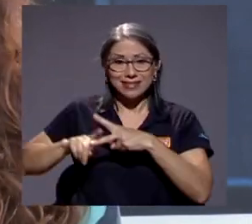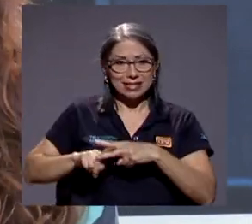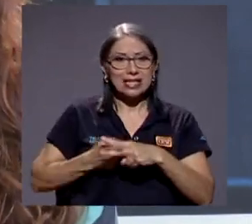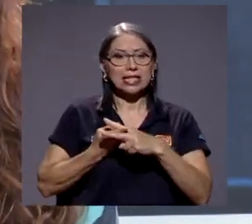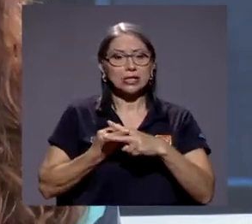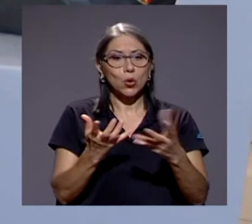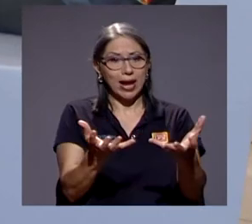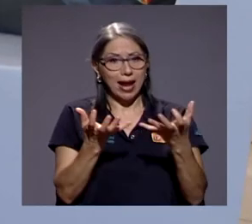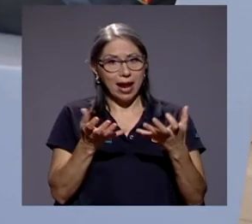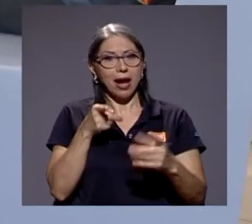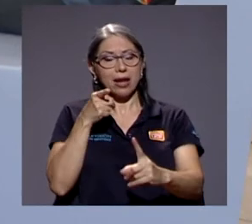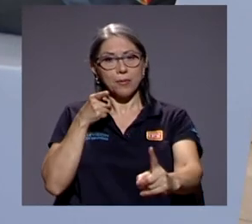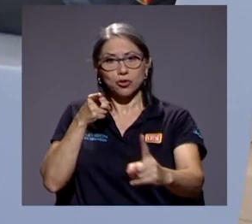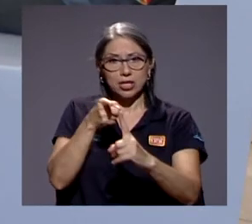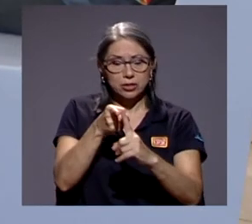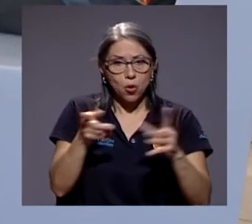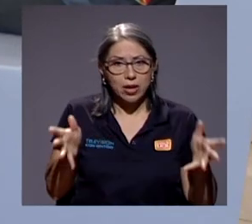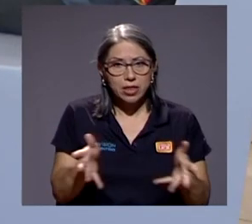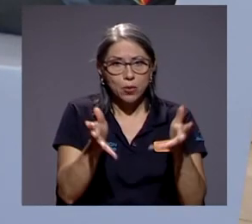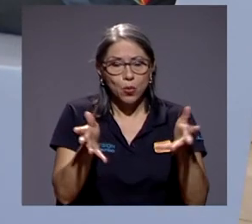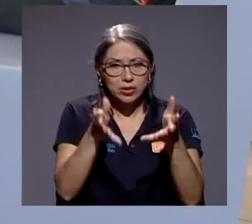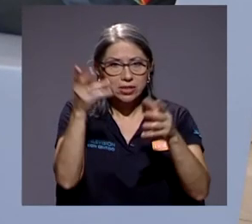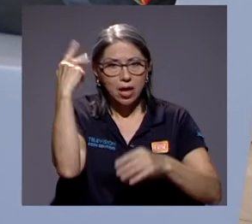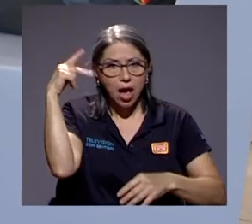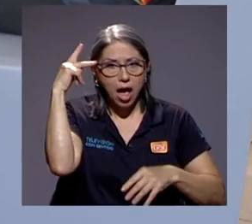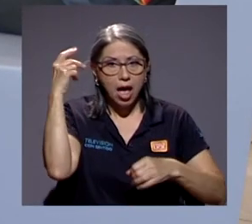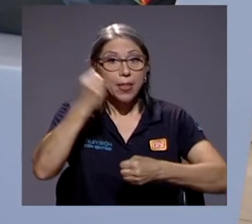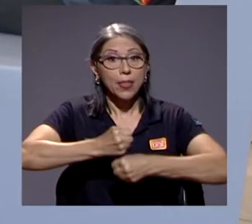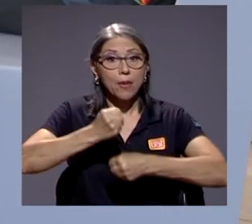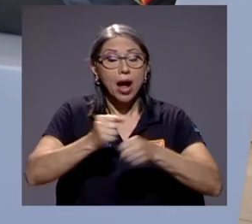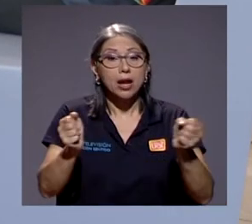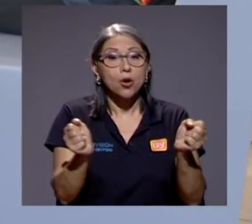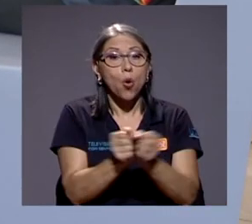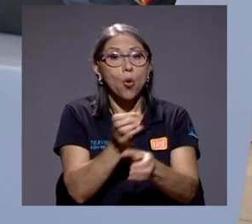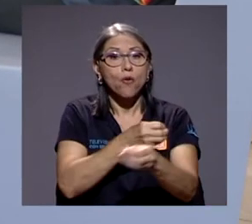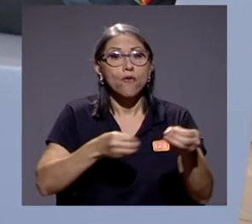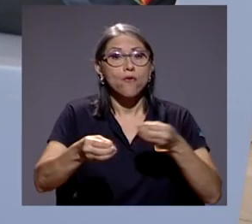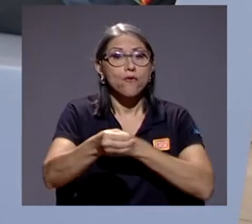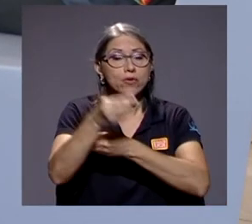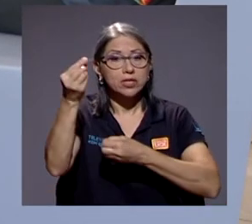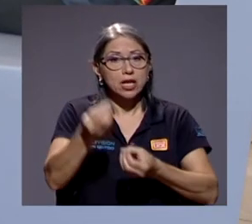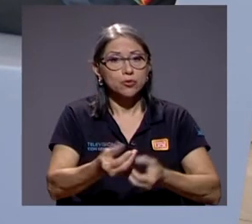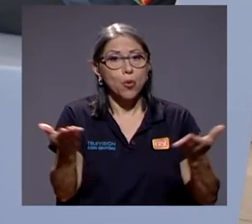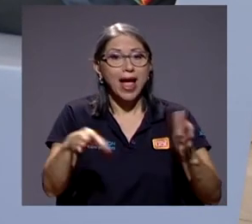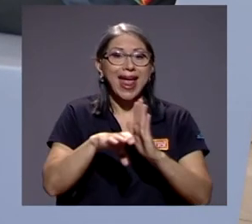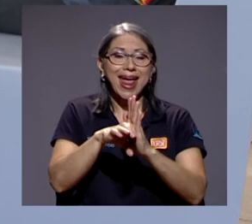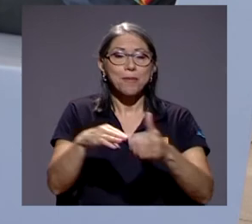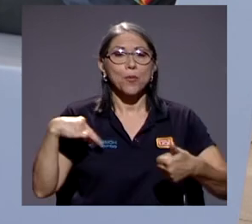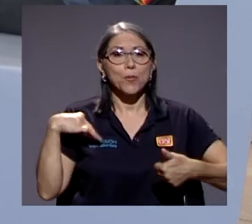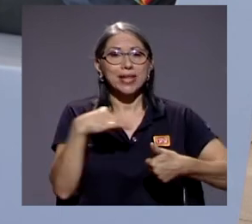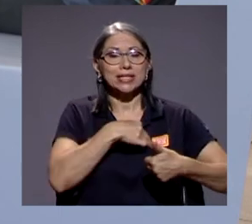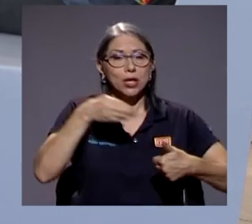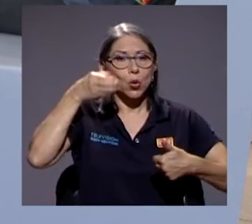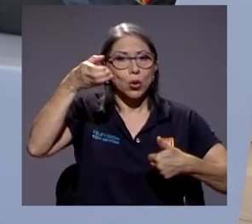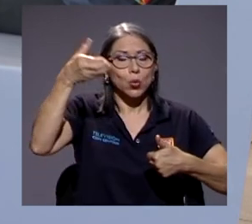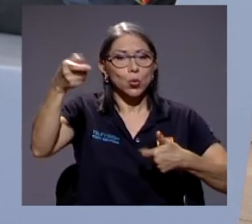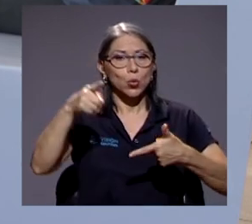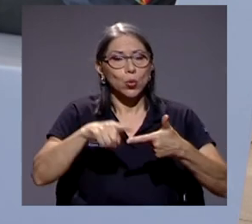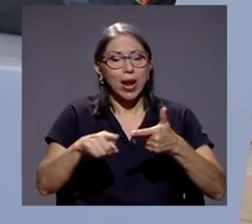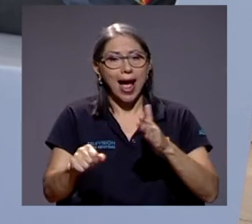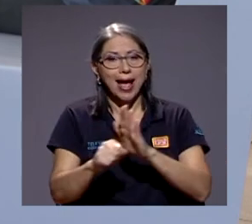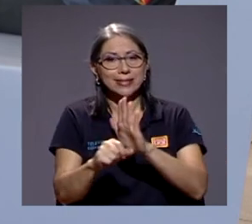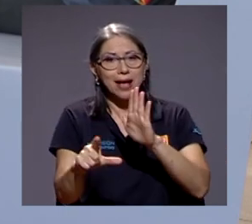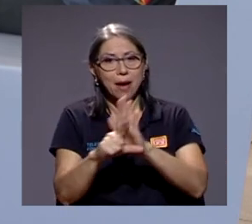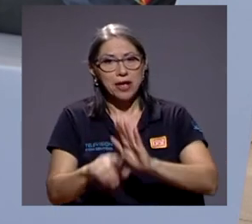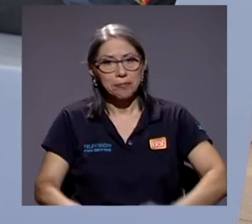este objetivo trabajar con ciertas instancias del estado como el ministerio de cultura de la asamblea legislativa y